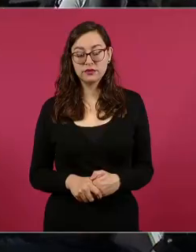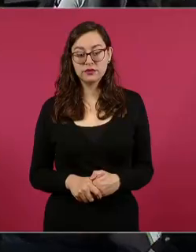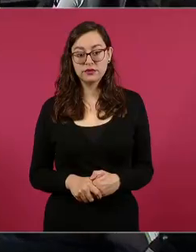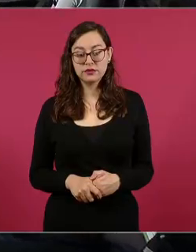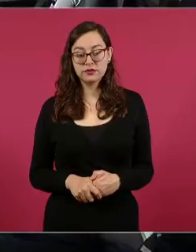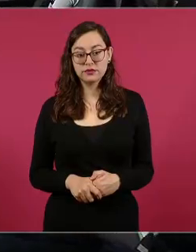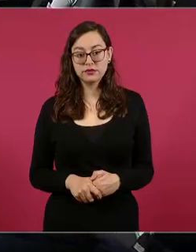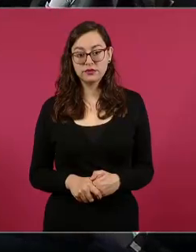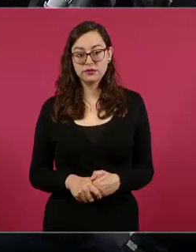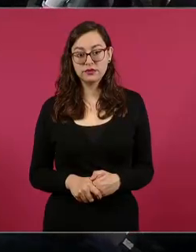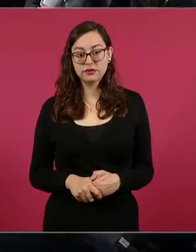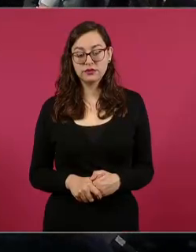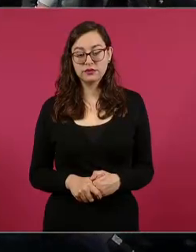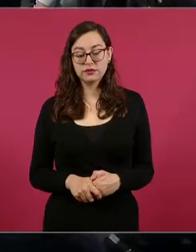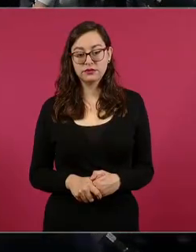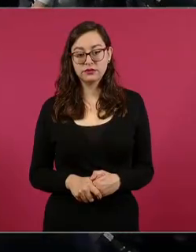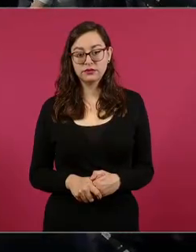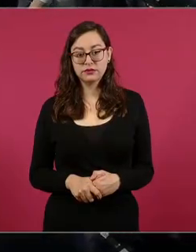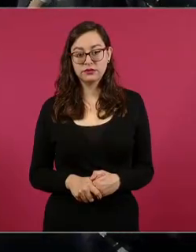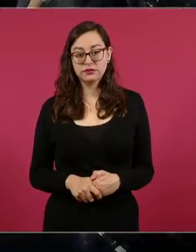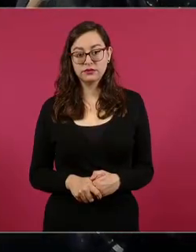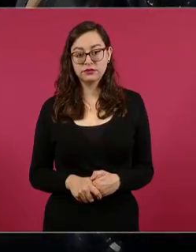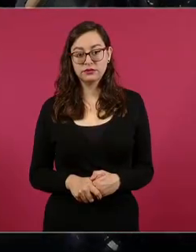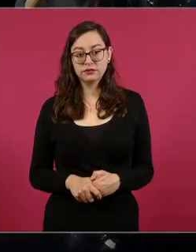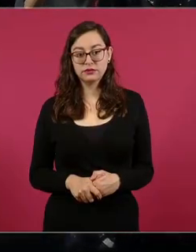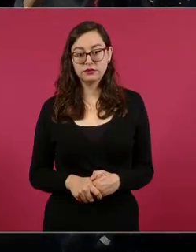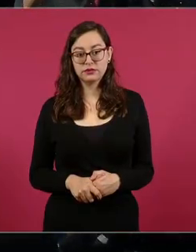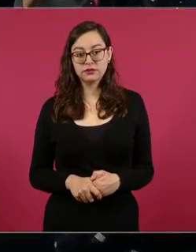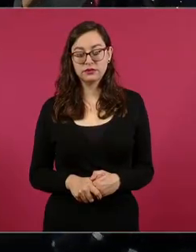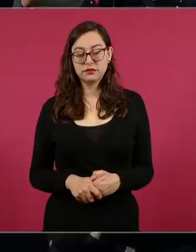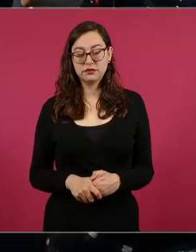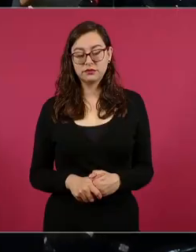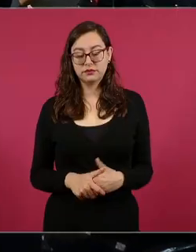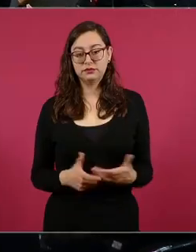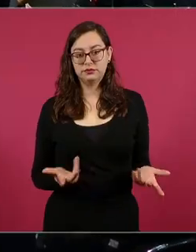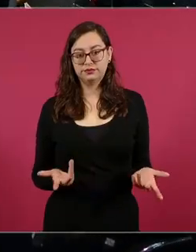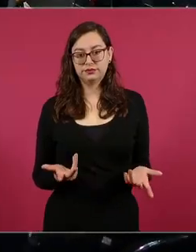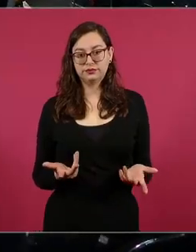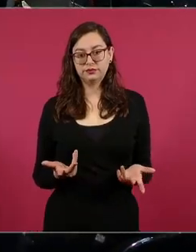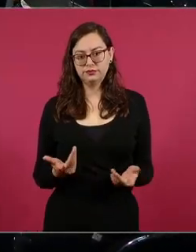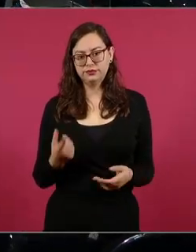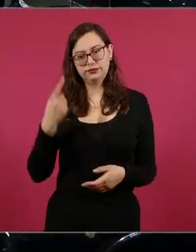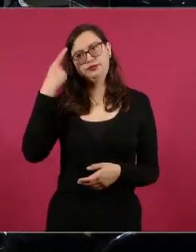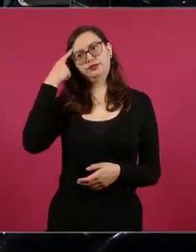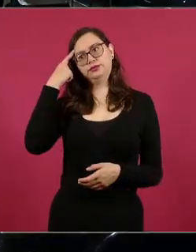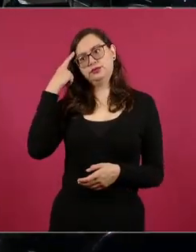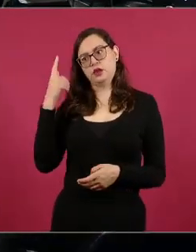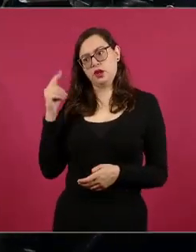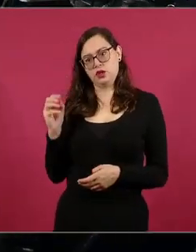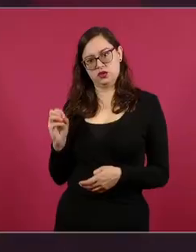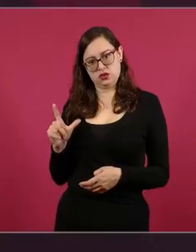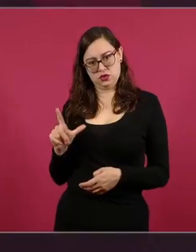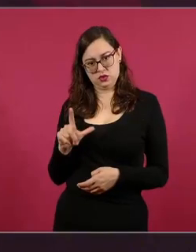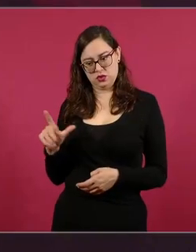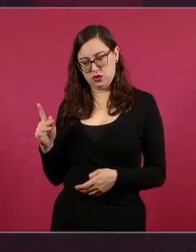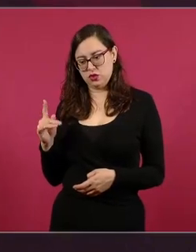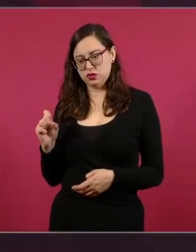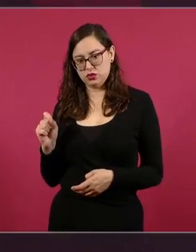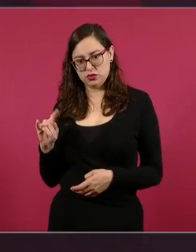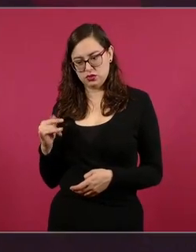Y la mejor definición es la de Tolstoy: un Estado que no procura la